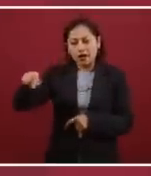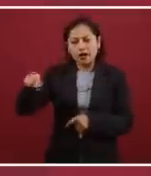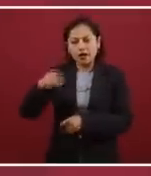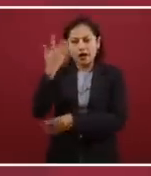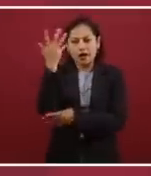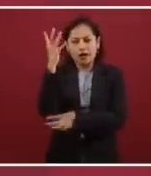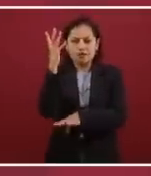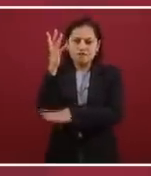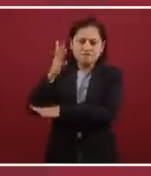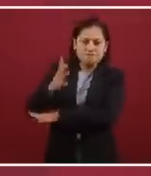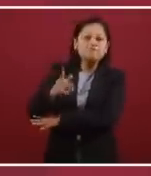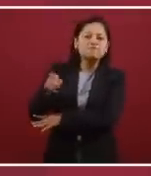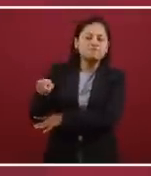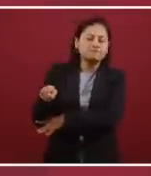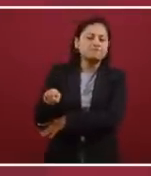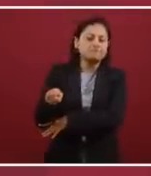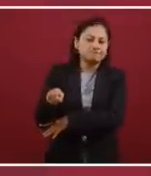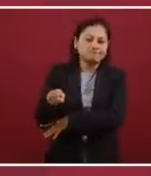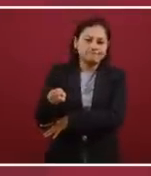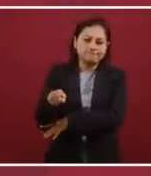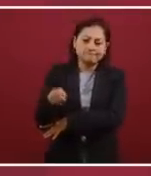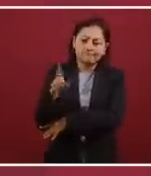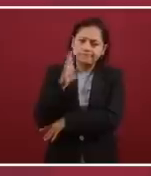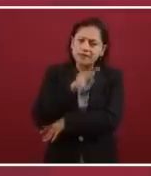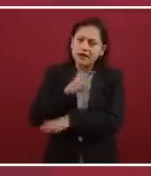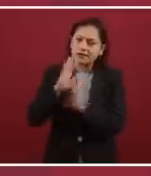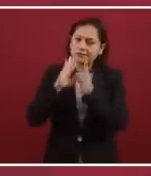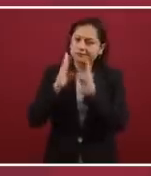clandestina, ¿sí?